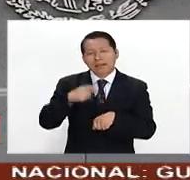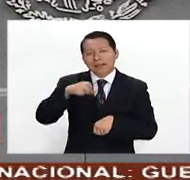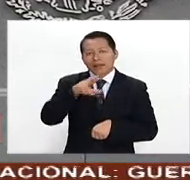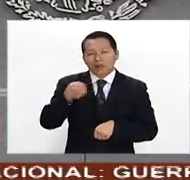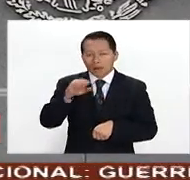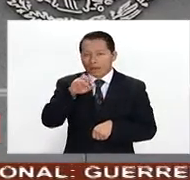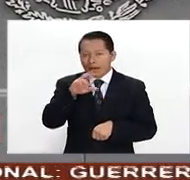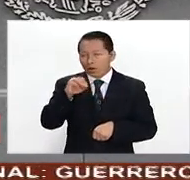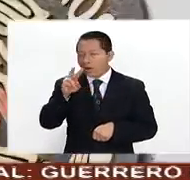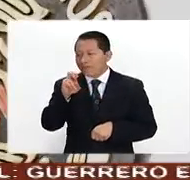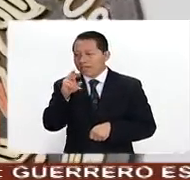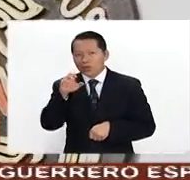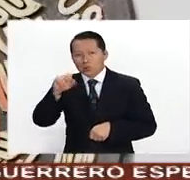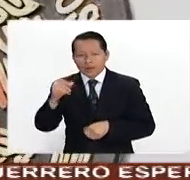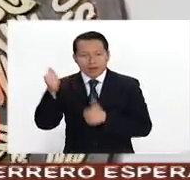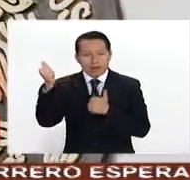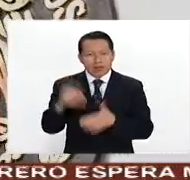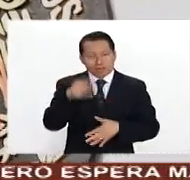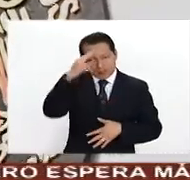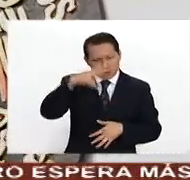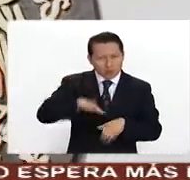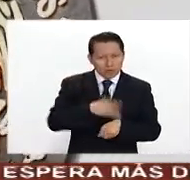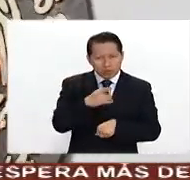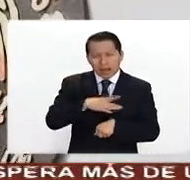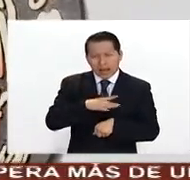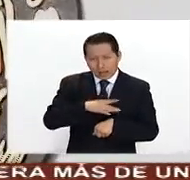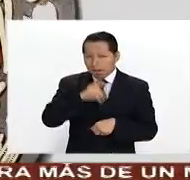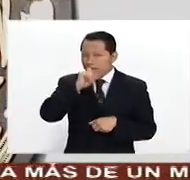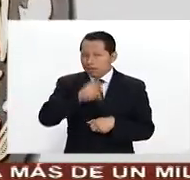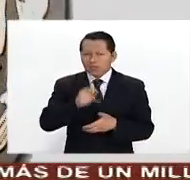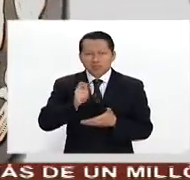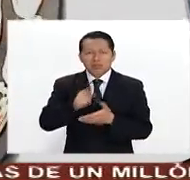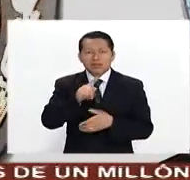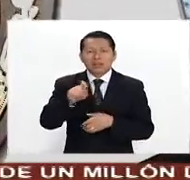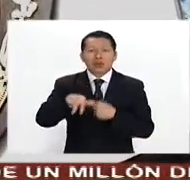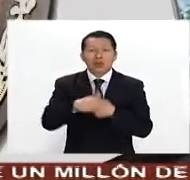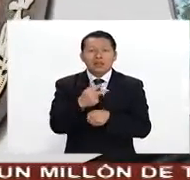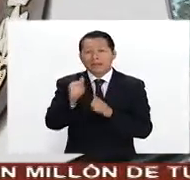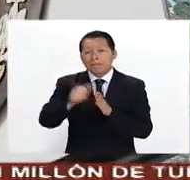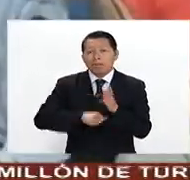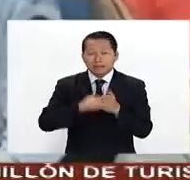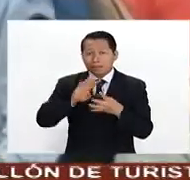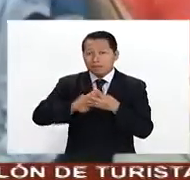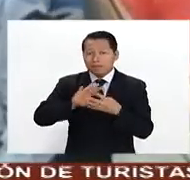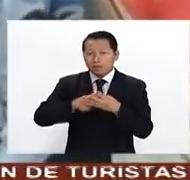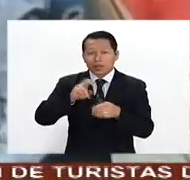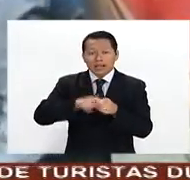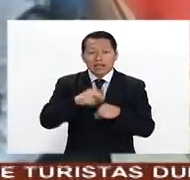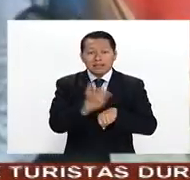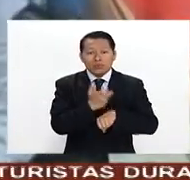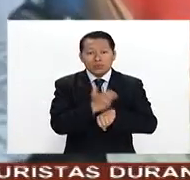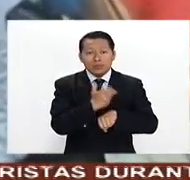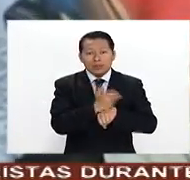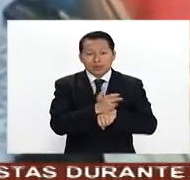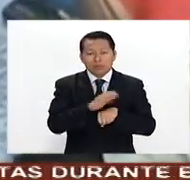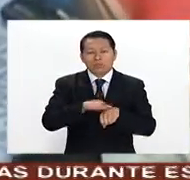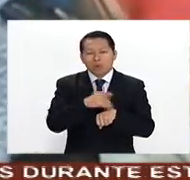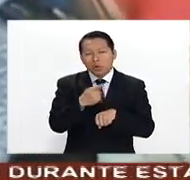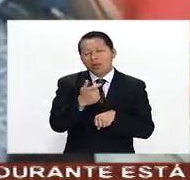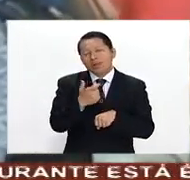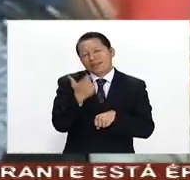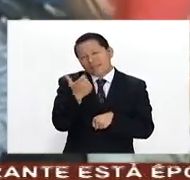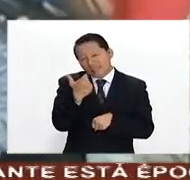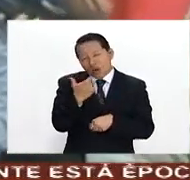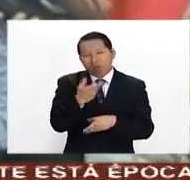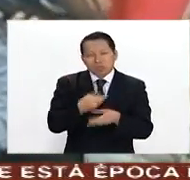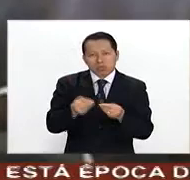Villanueva, a México. Esto después de cumplir una sentencia de 113 meses de prisión en los Estados Unidos por lavado de dinero.